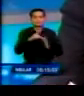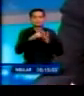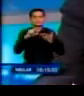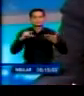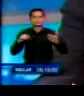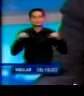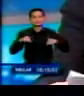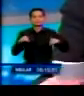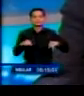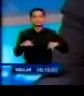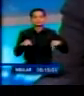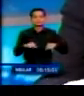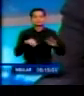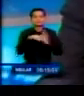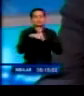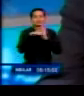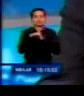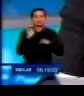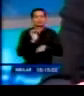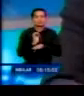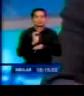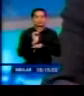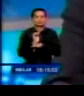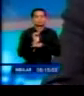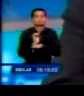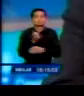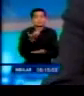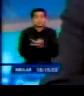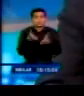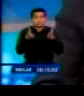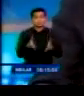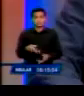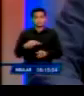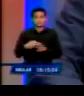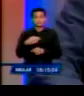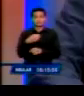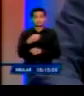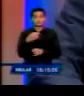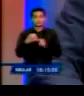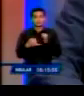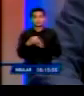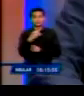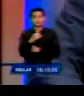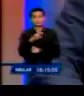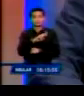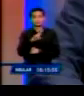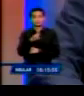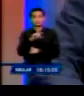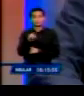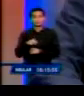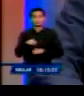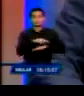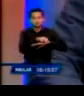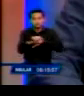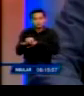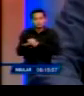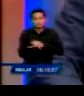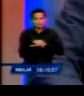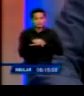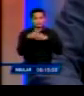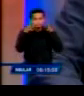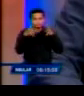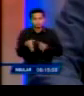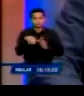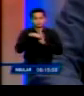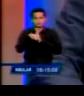financiero de la banca en el país, el economista Cristian Cruz Rodríguez, superintendente de bancos.